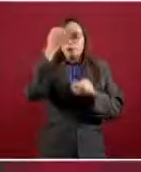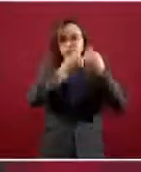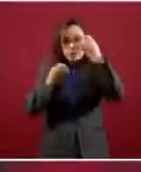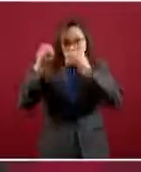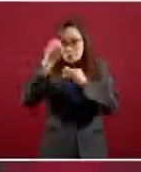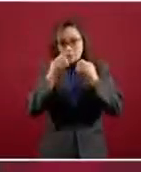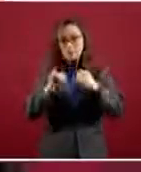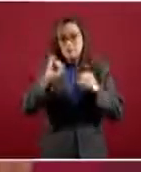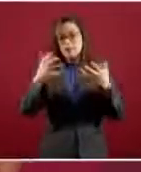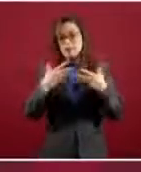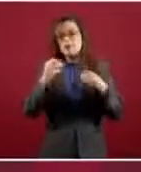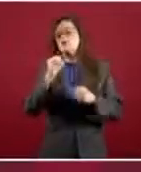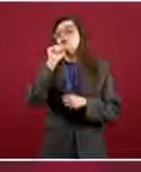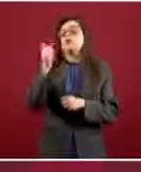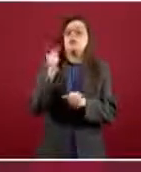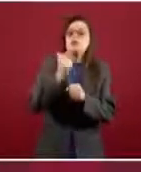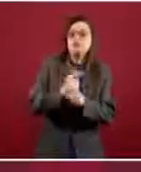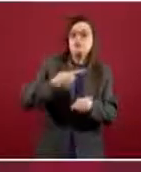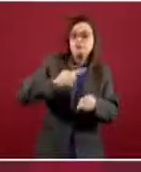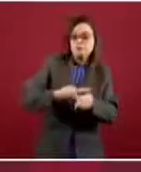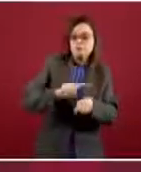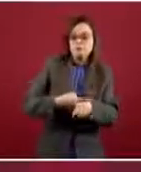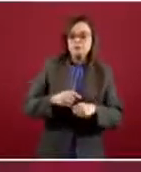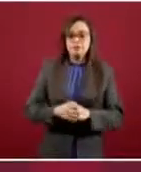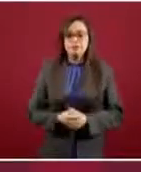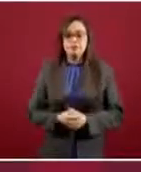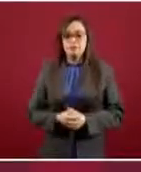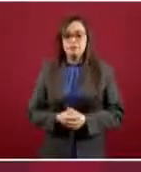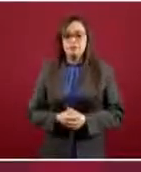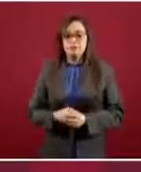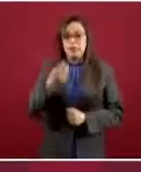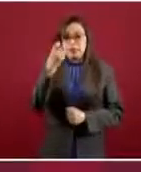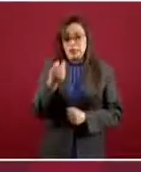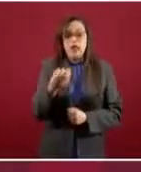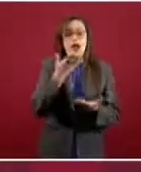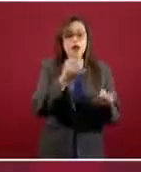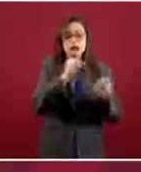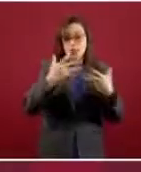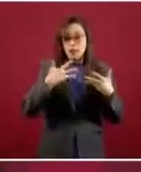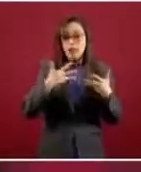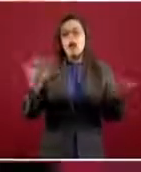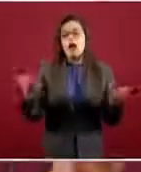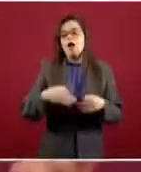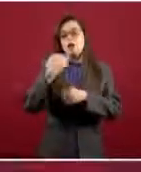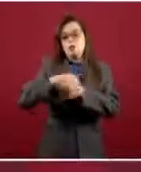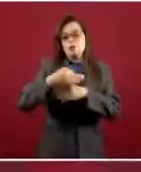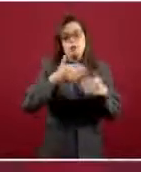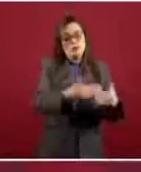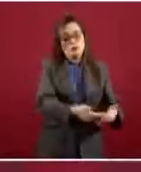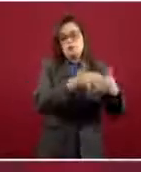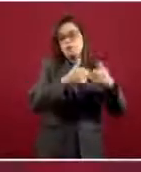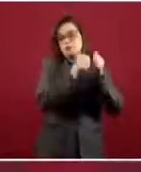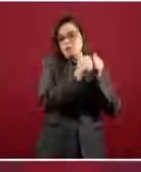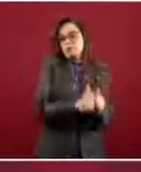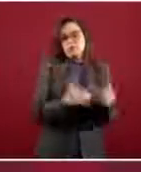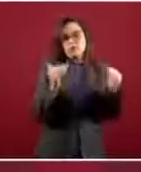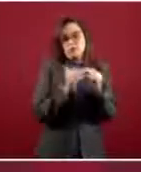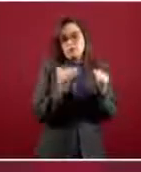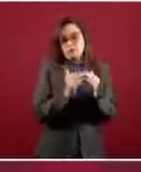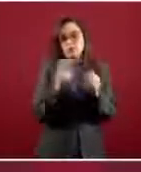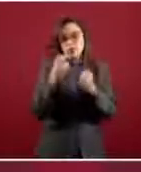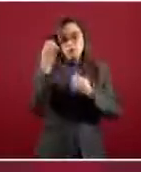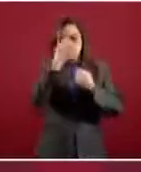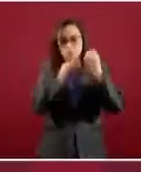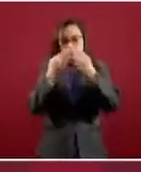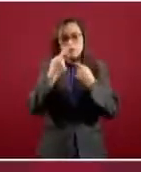momento de la toma de la muestra, sin esperar el resultado, se le pone en este resguardo domiciliario preventivo y se estudian los contactos. Eso